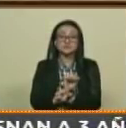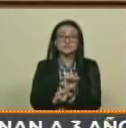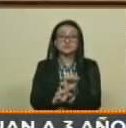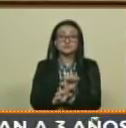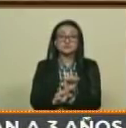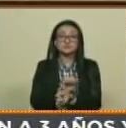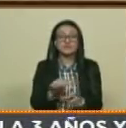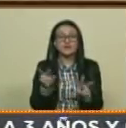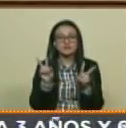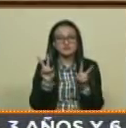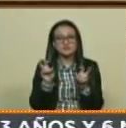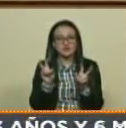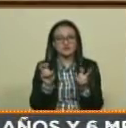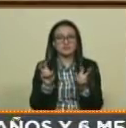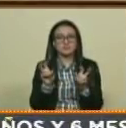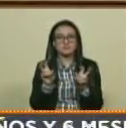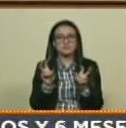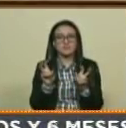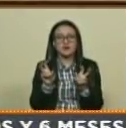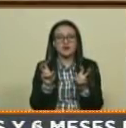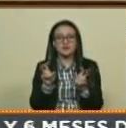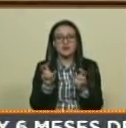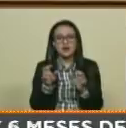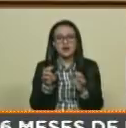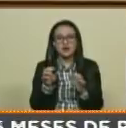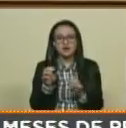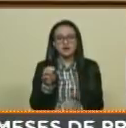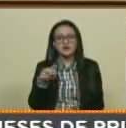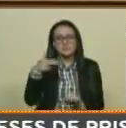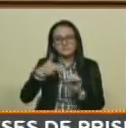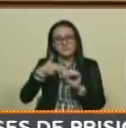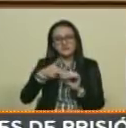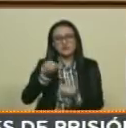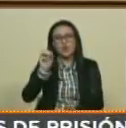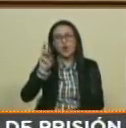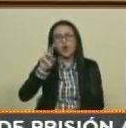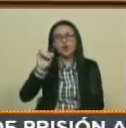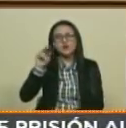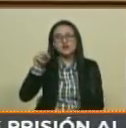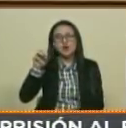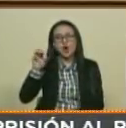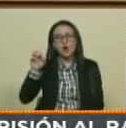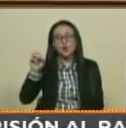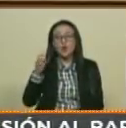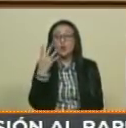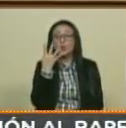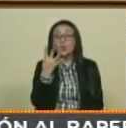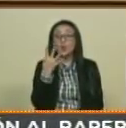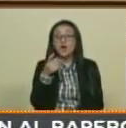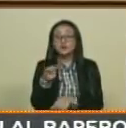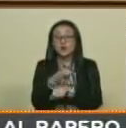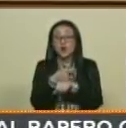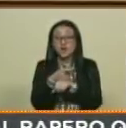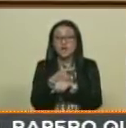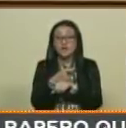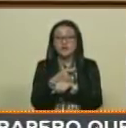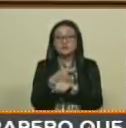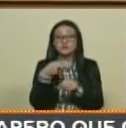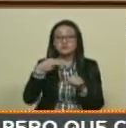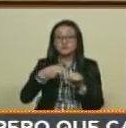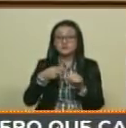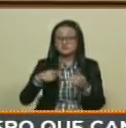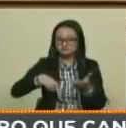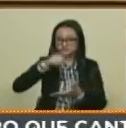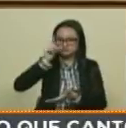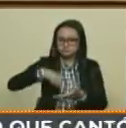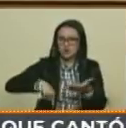el caso de la propia faja petrolífera del Orinoco, se detuvieron a 4 gerentes de Petropiar por otorgamiento de